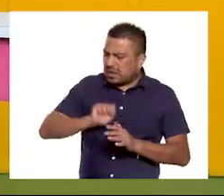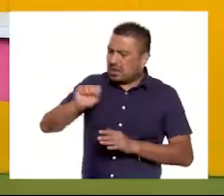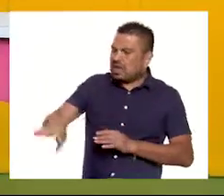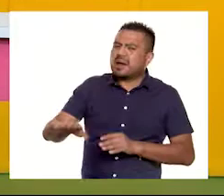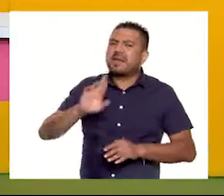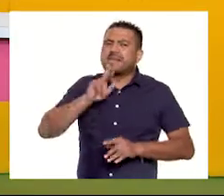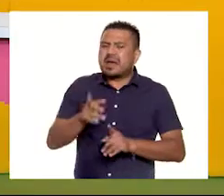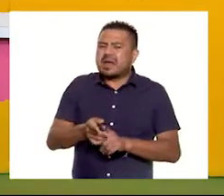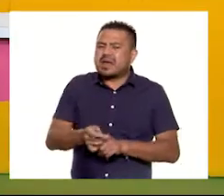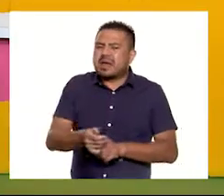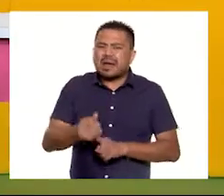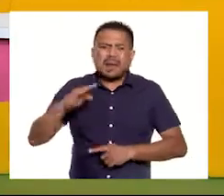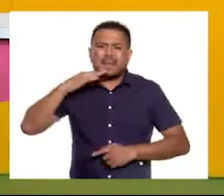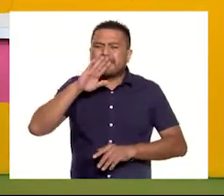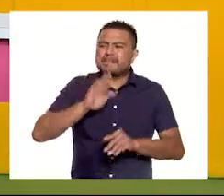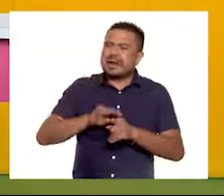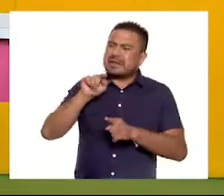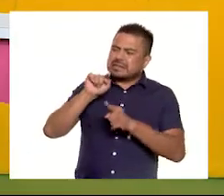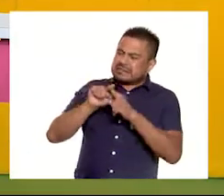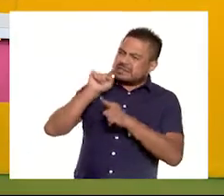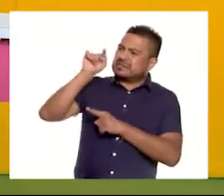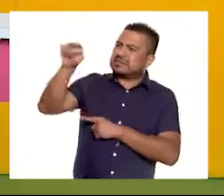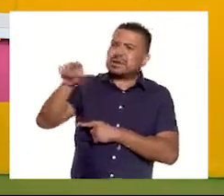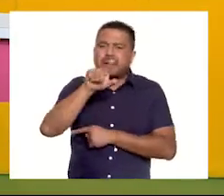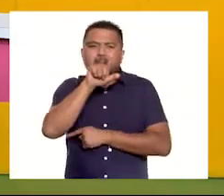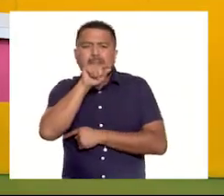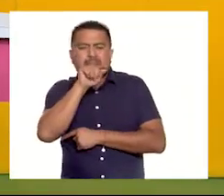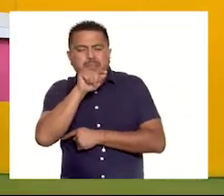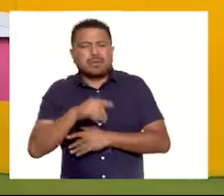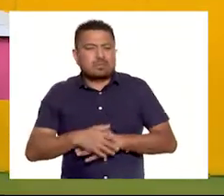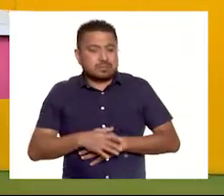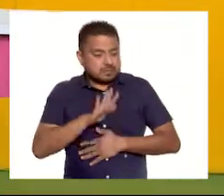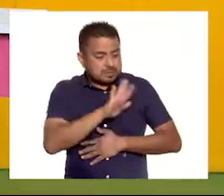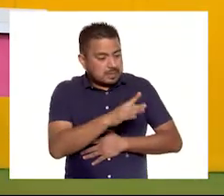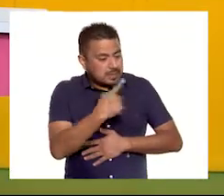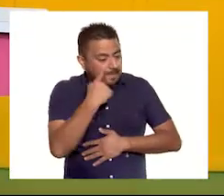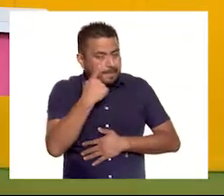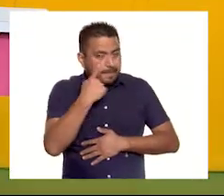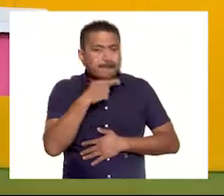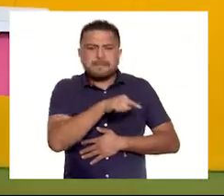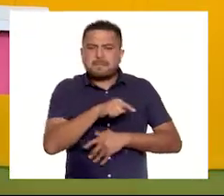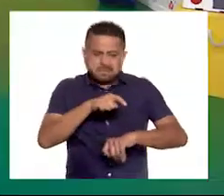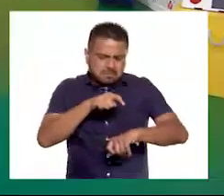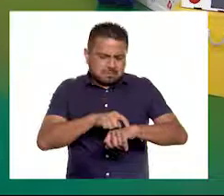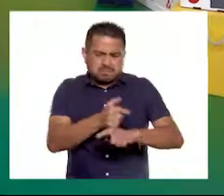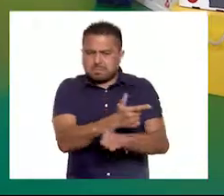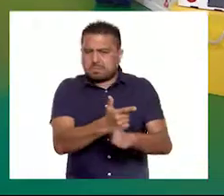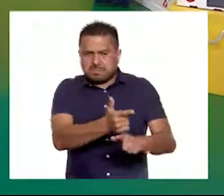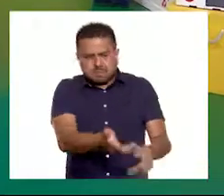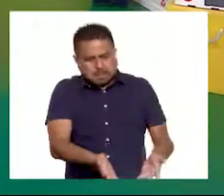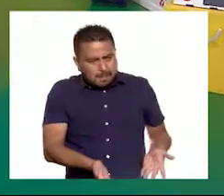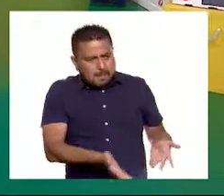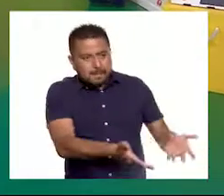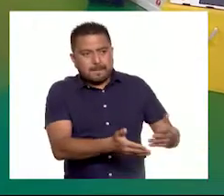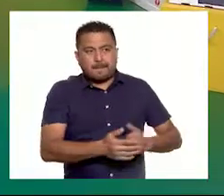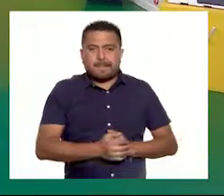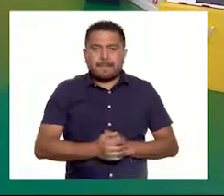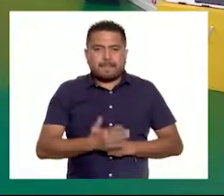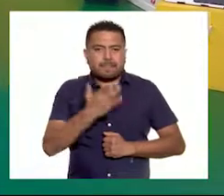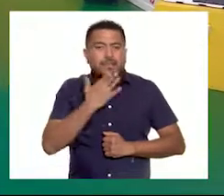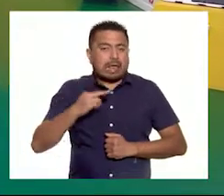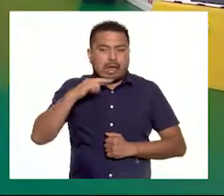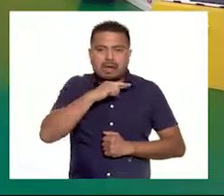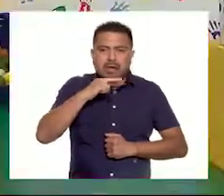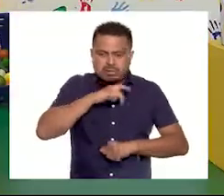avientes lo más lejos que puedas a las gallinas. Mira, tómate tu tiempo. No tenemos